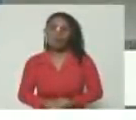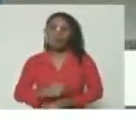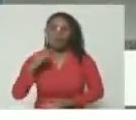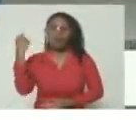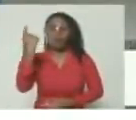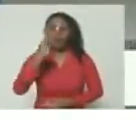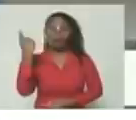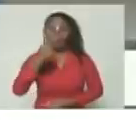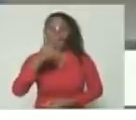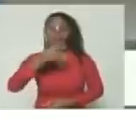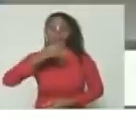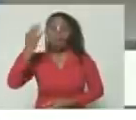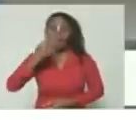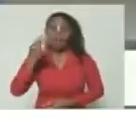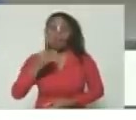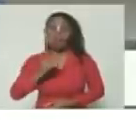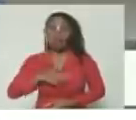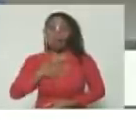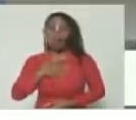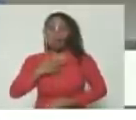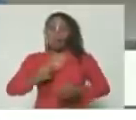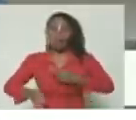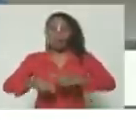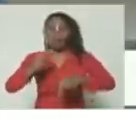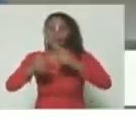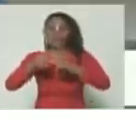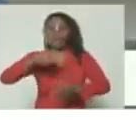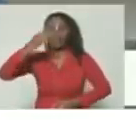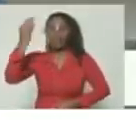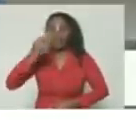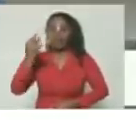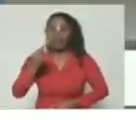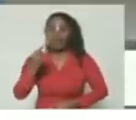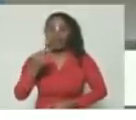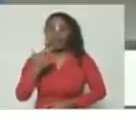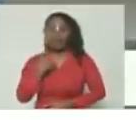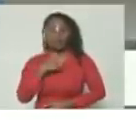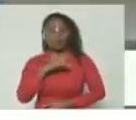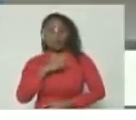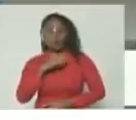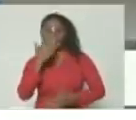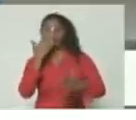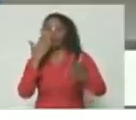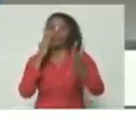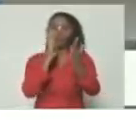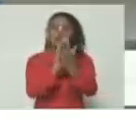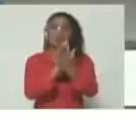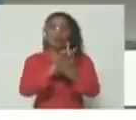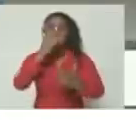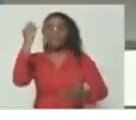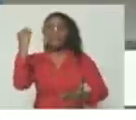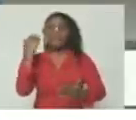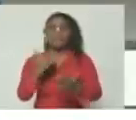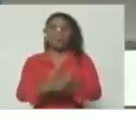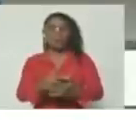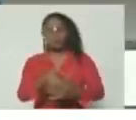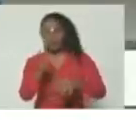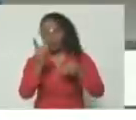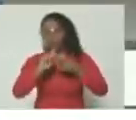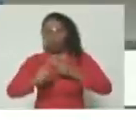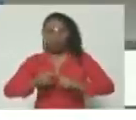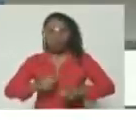Solamente con la verdad se puede construir conciencia verdadera. Y nosotros hemos enfrentado 1000 circunstancias.